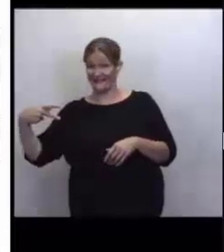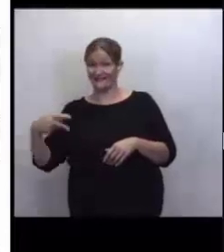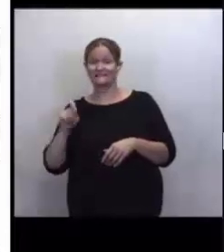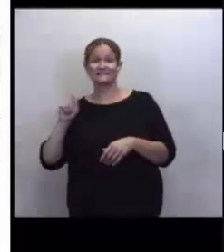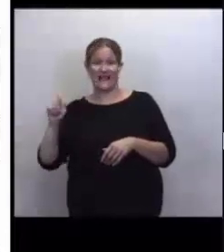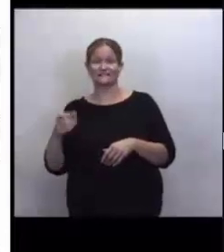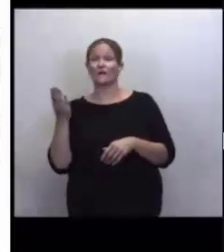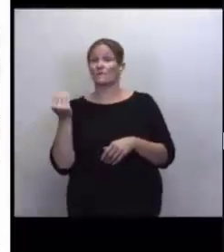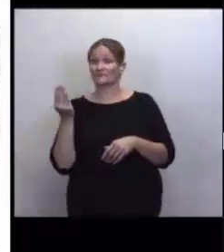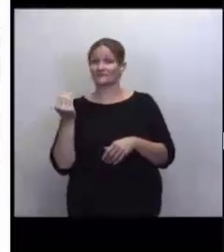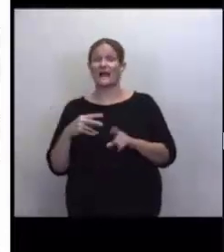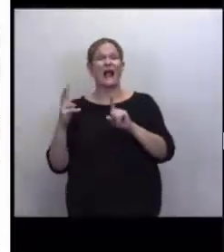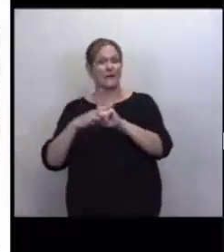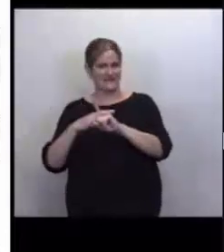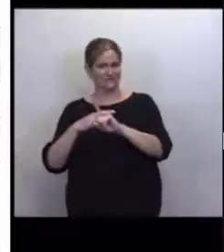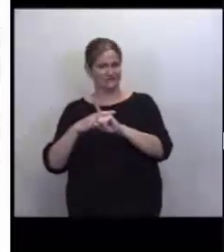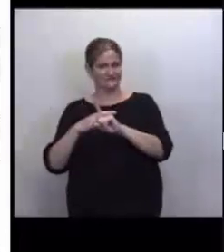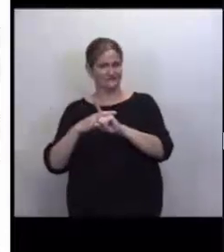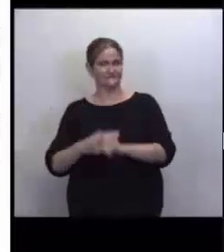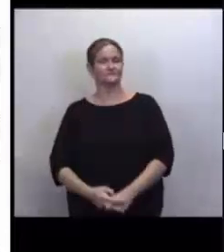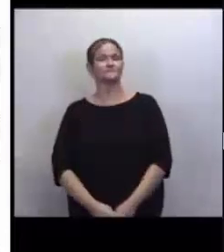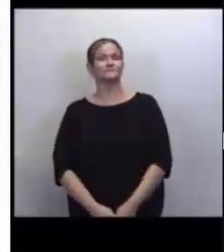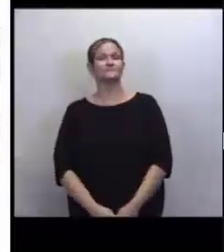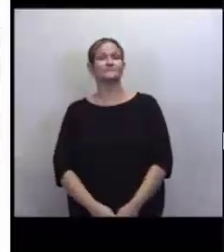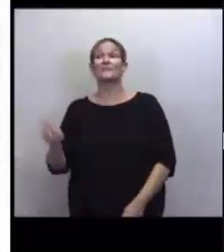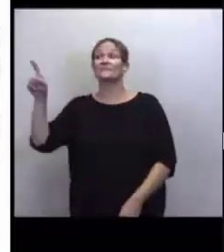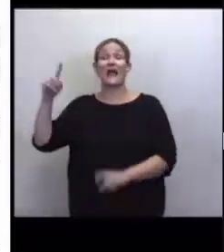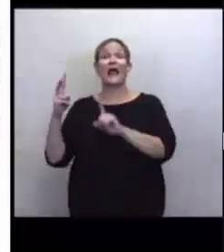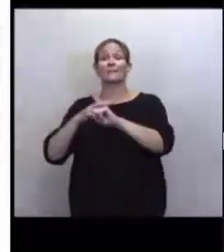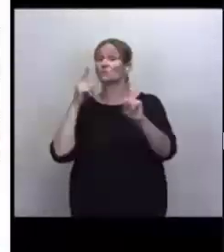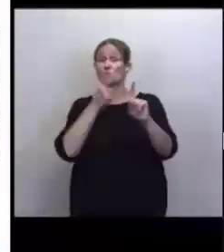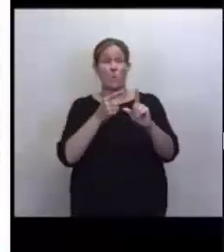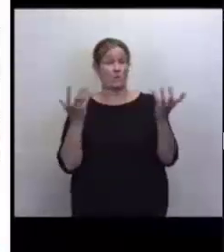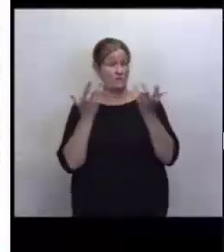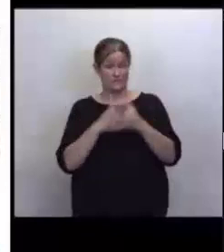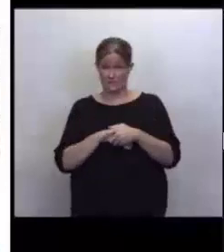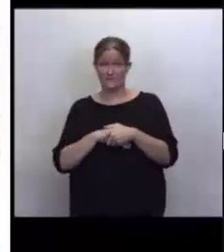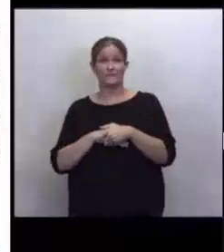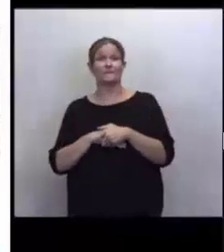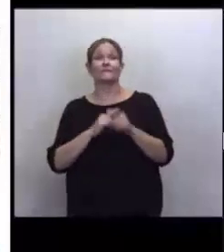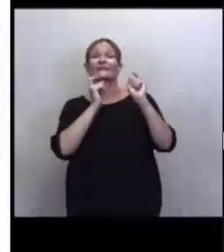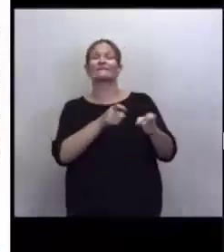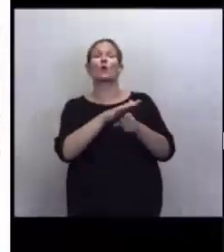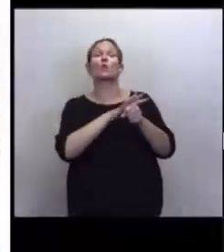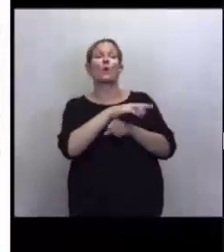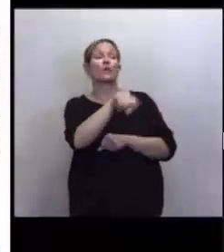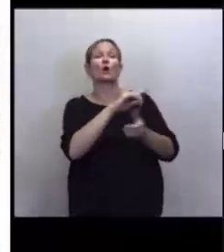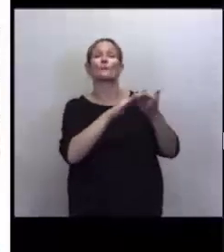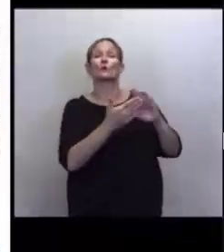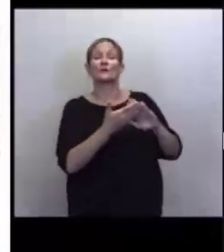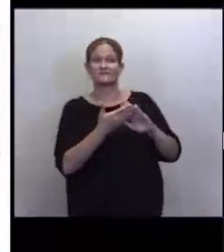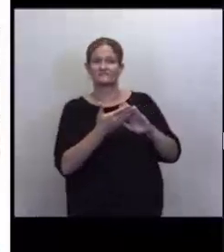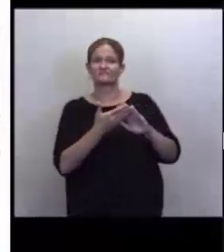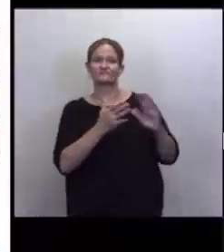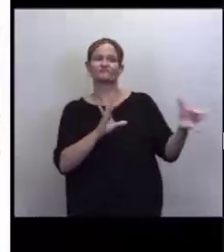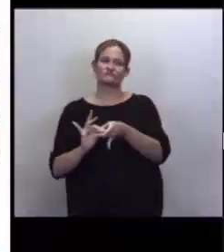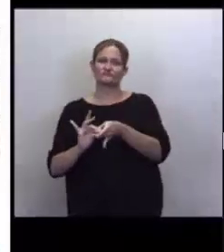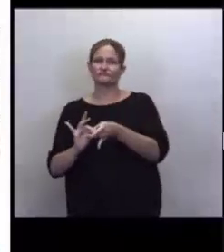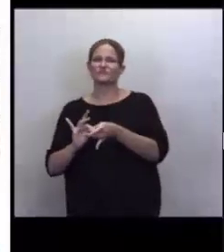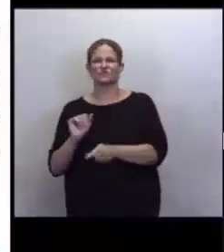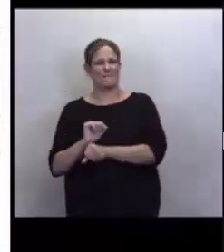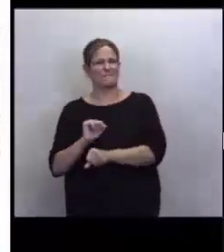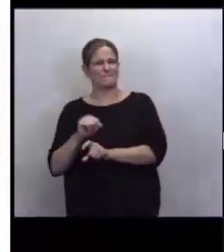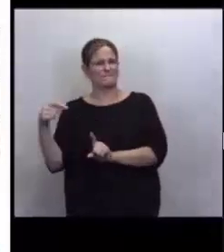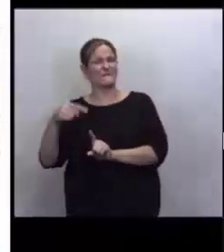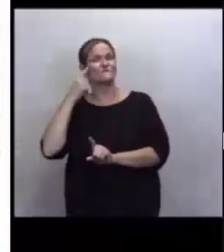proyectos especiales. Esta aplicación aseguraría que los miembros de la comunidad local tengan la mayor oportunidad